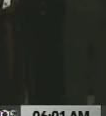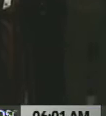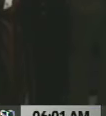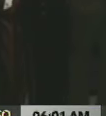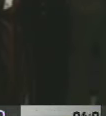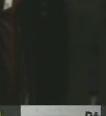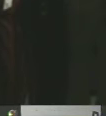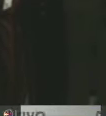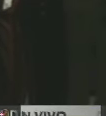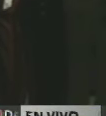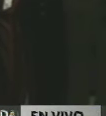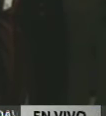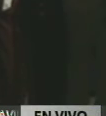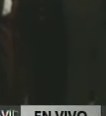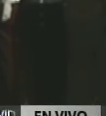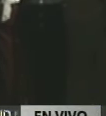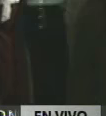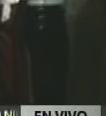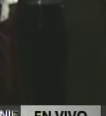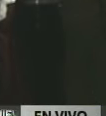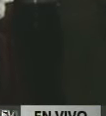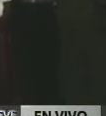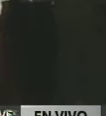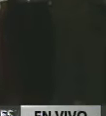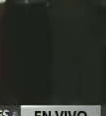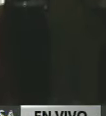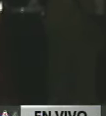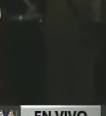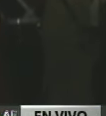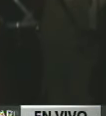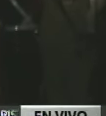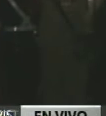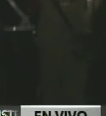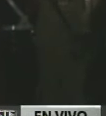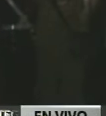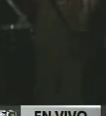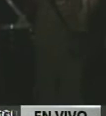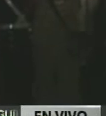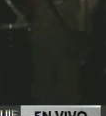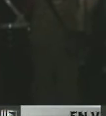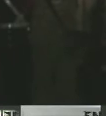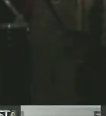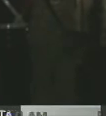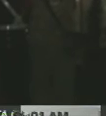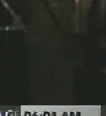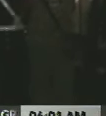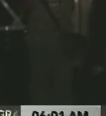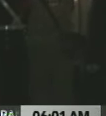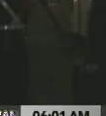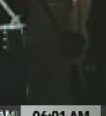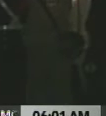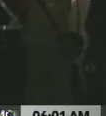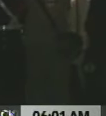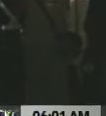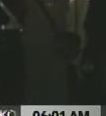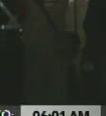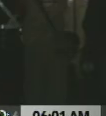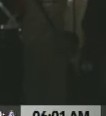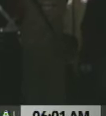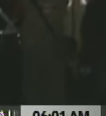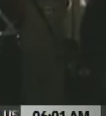comandante estratégico operacional. El ciudadano almirante Remigio Ceballos Hichazo, segundo comandante y jefe